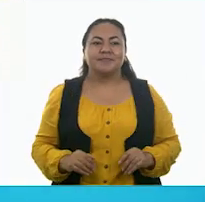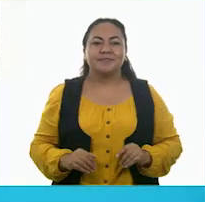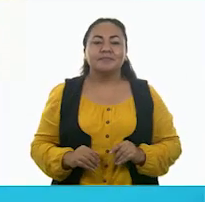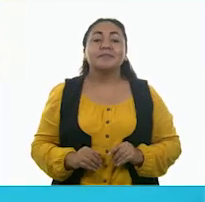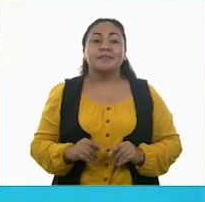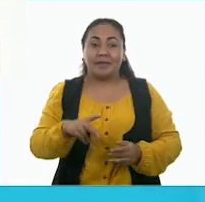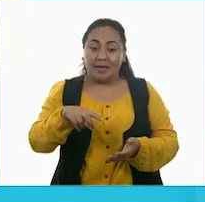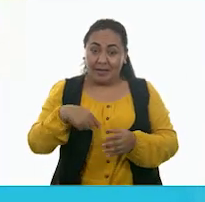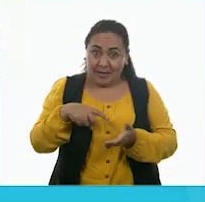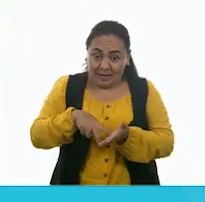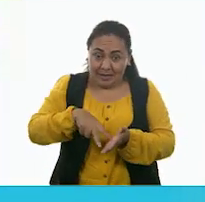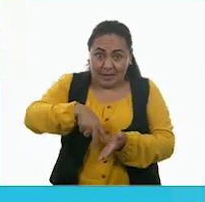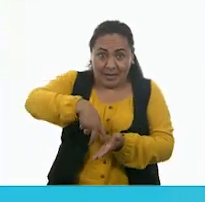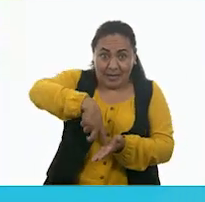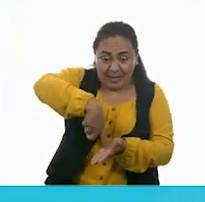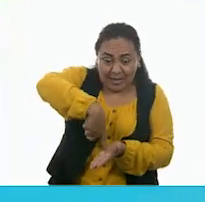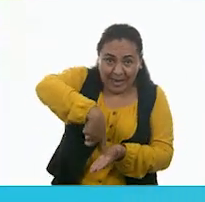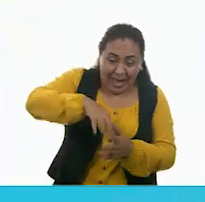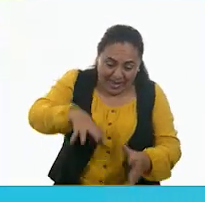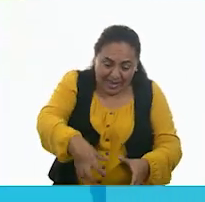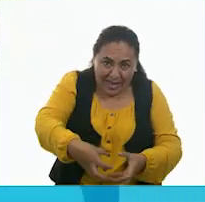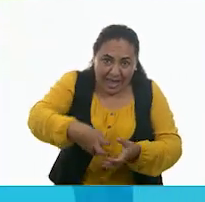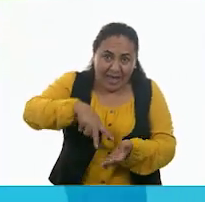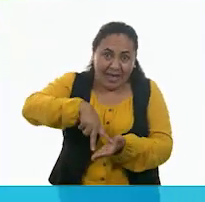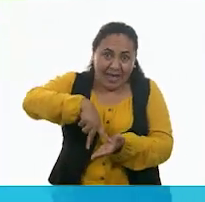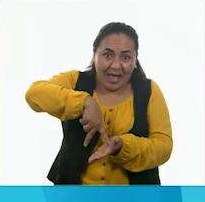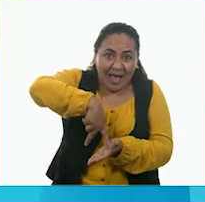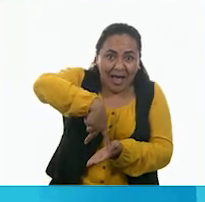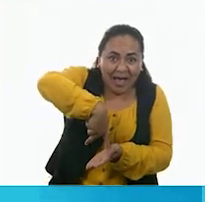El equilibrio es muy importante.